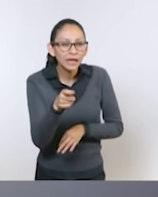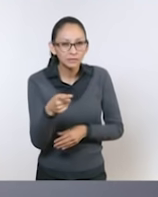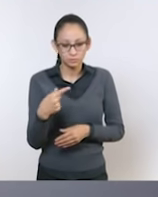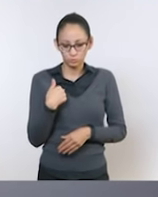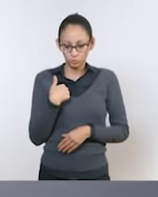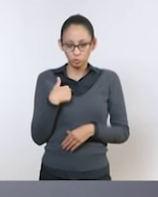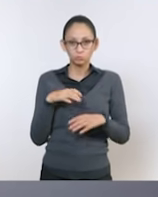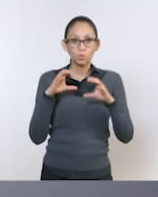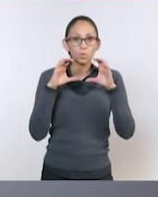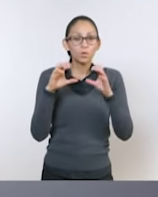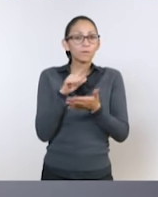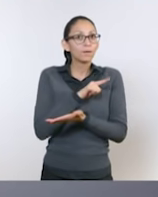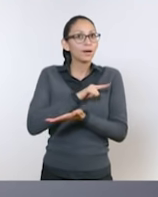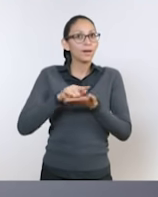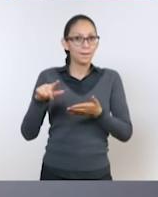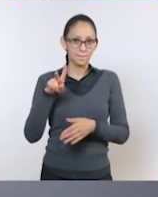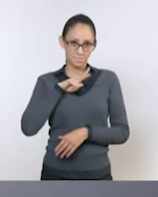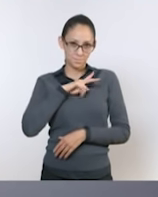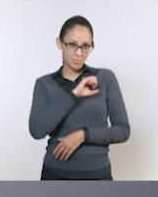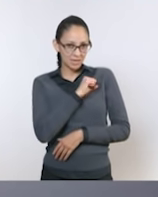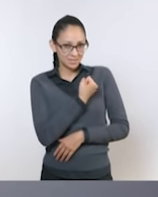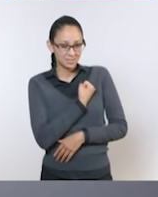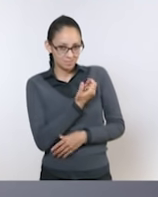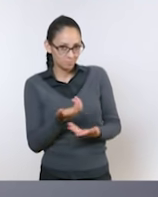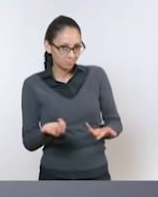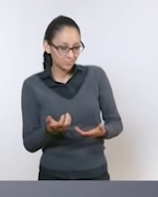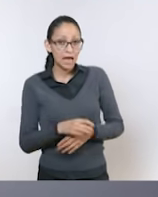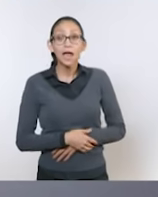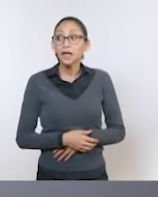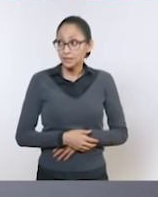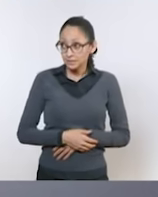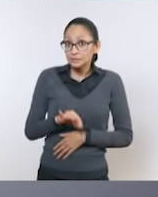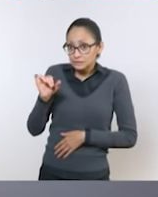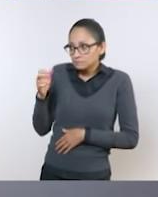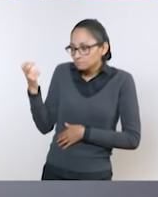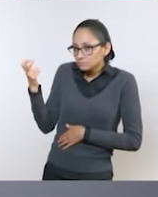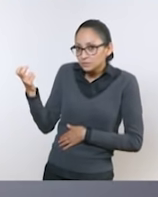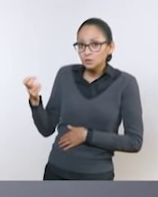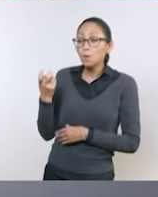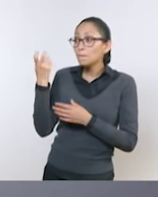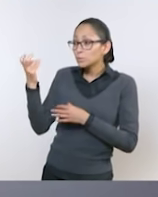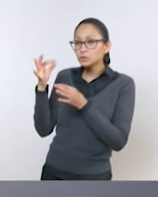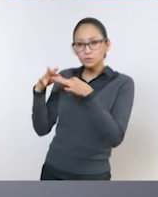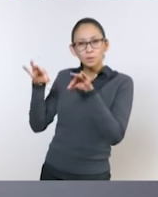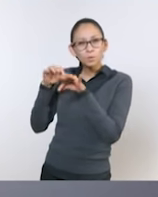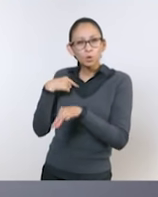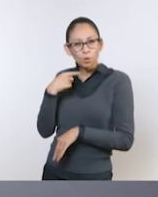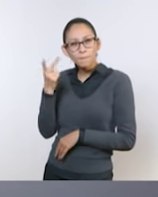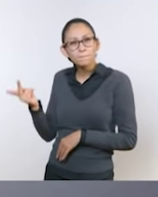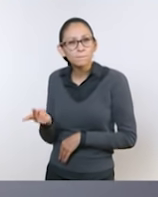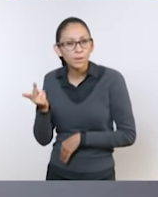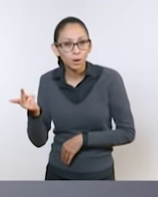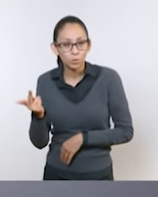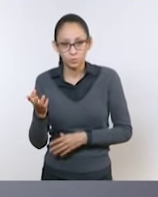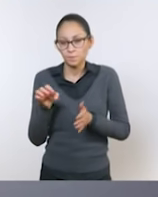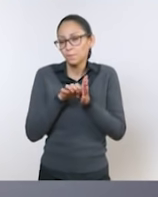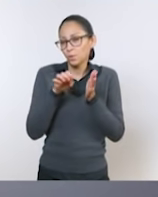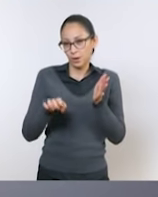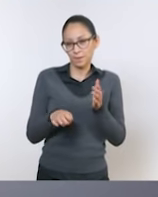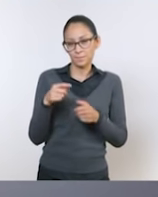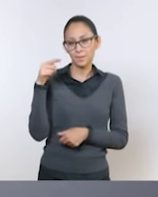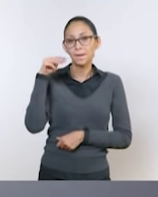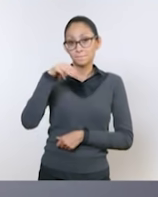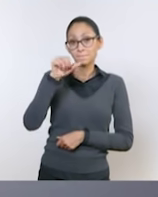lo importante que son los cuidados de higiene en nuestra salud. Así es. Por eso es importante que les haga esta